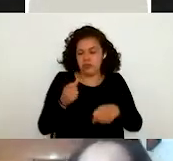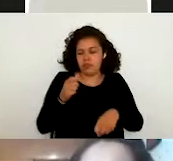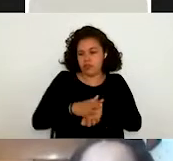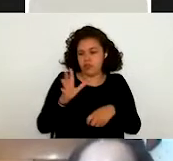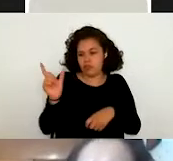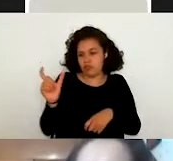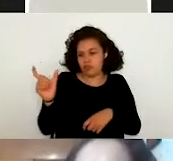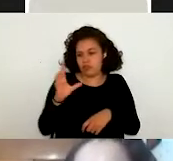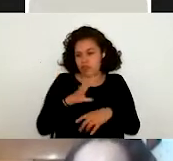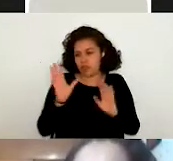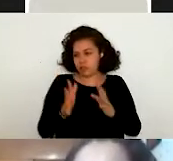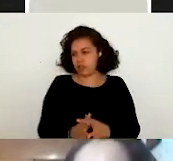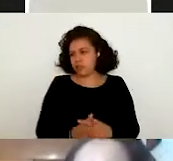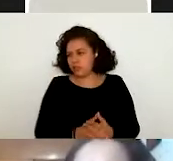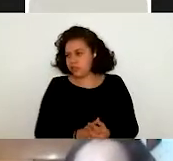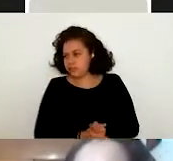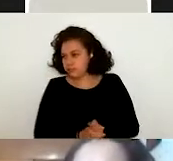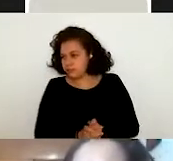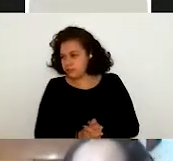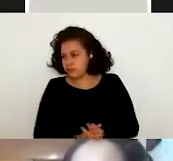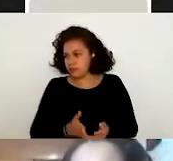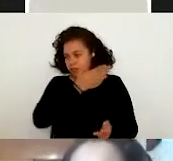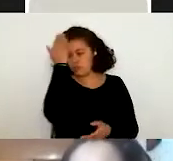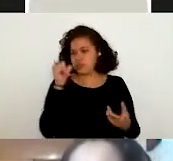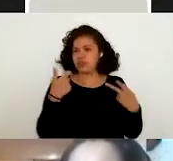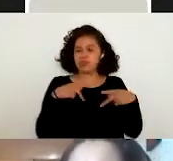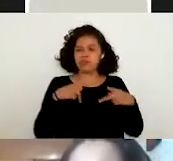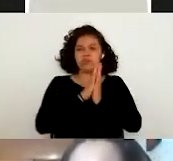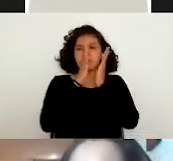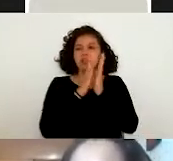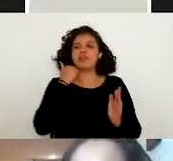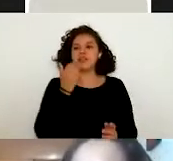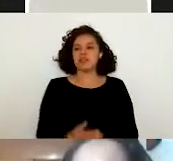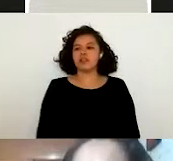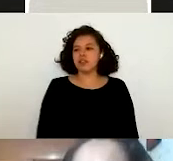¿no? No sé si alguien más quiera participar.